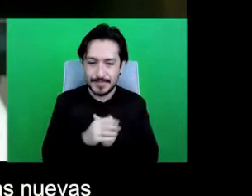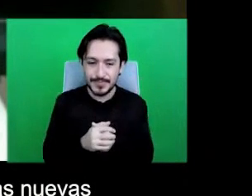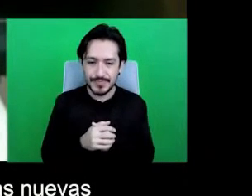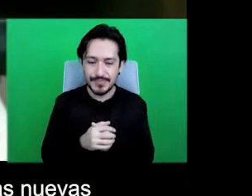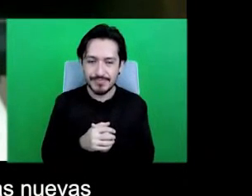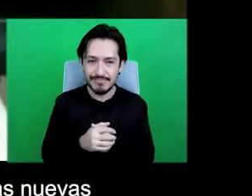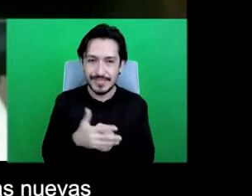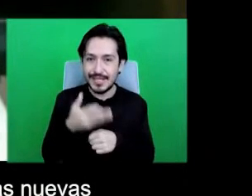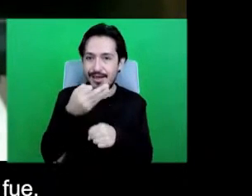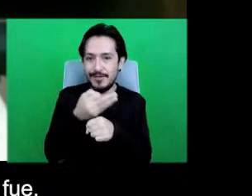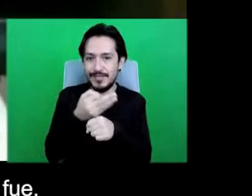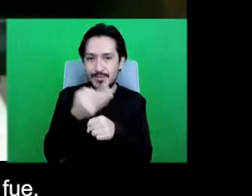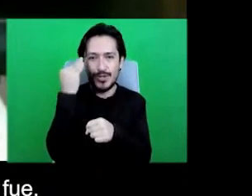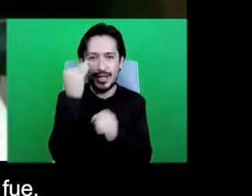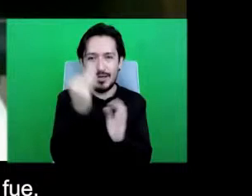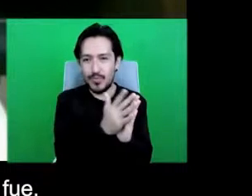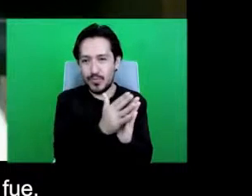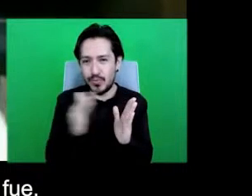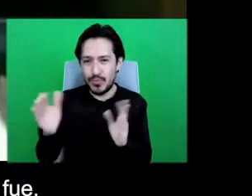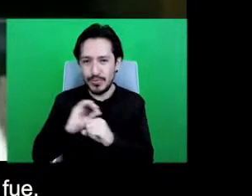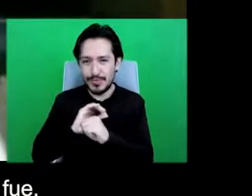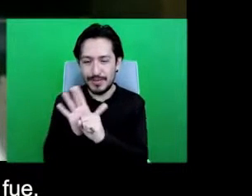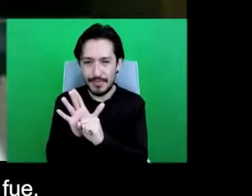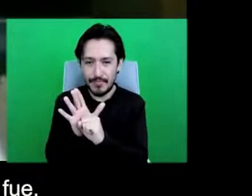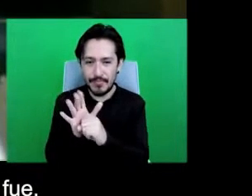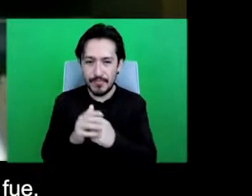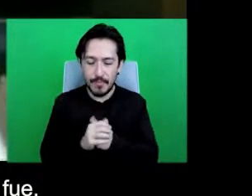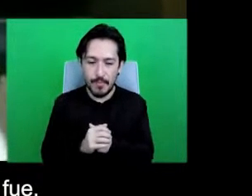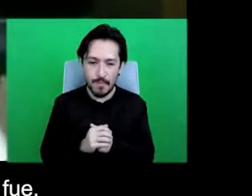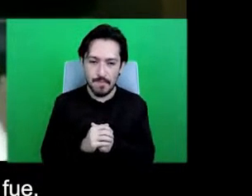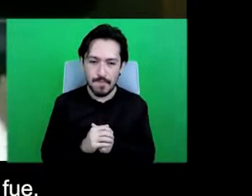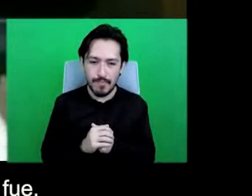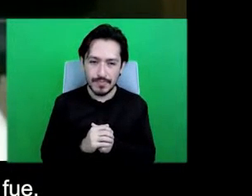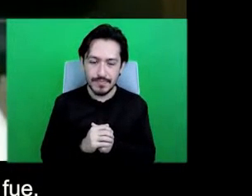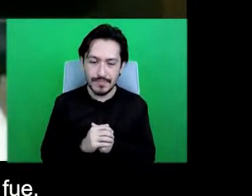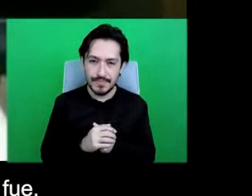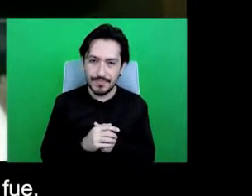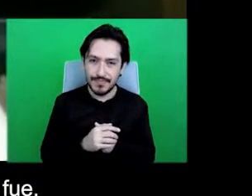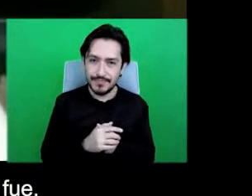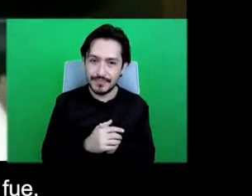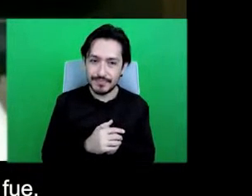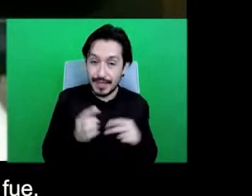de pandemia surge este trabajo de innovación para la cultura,